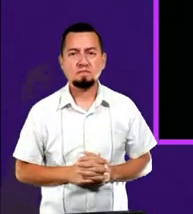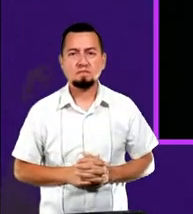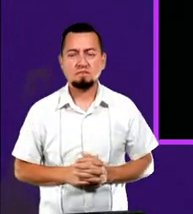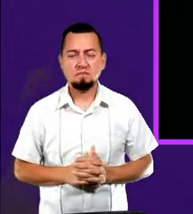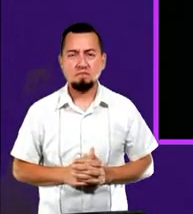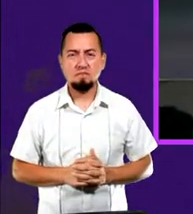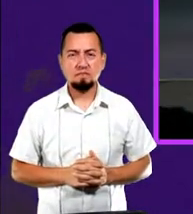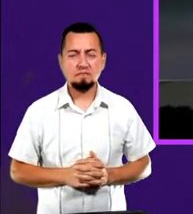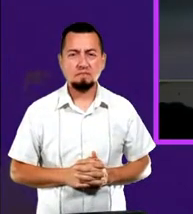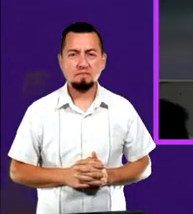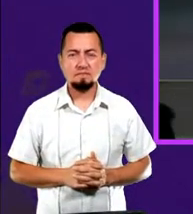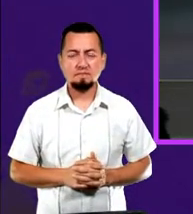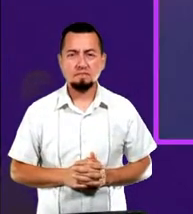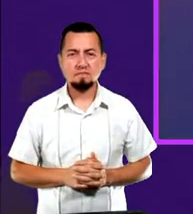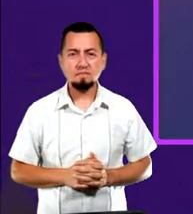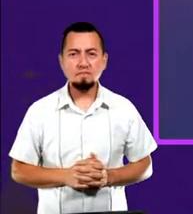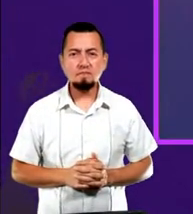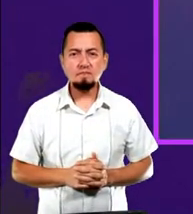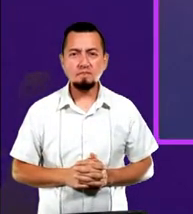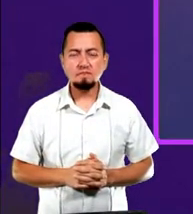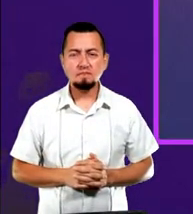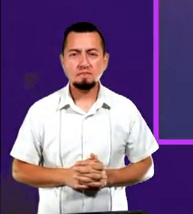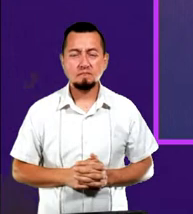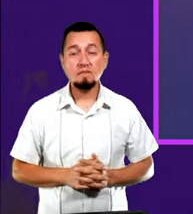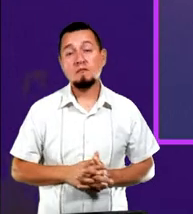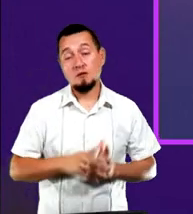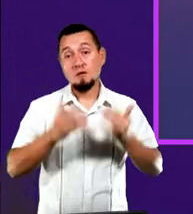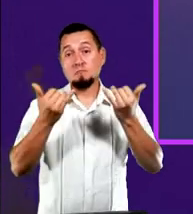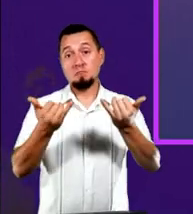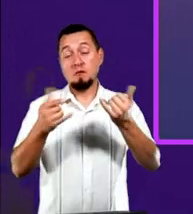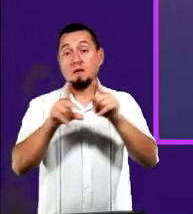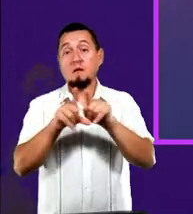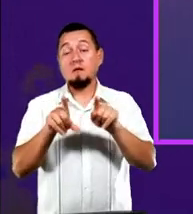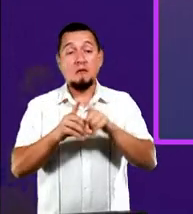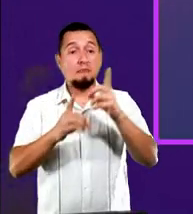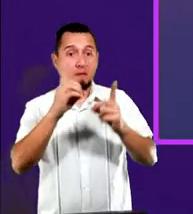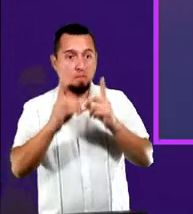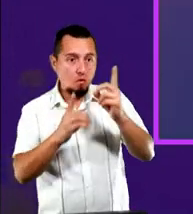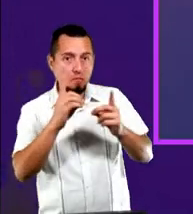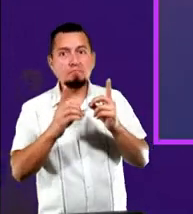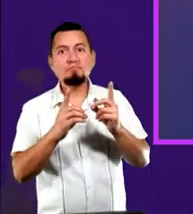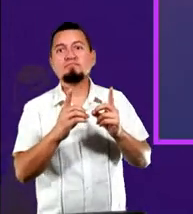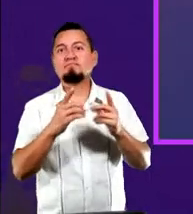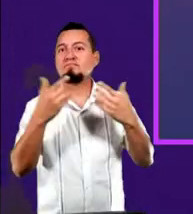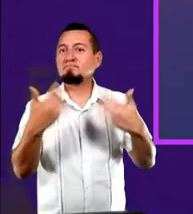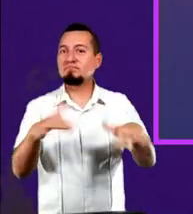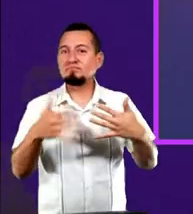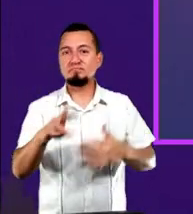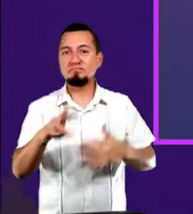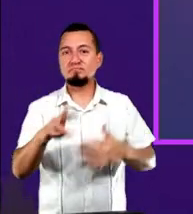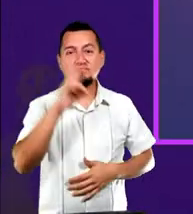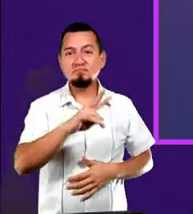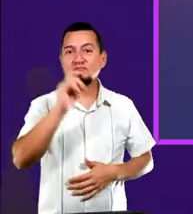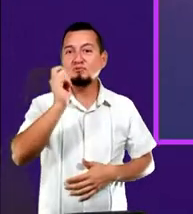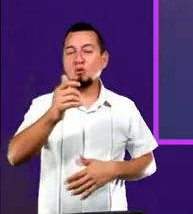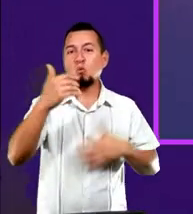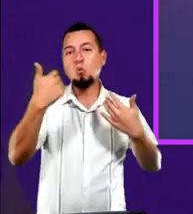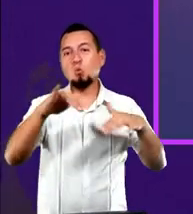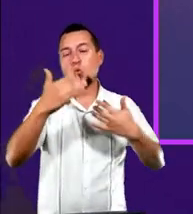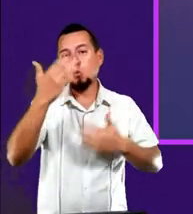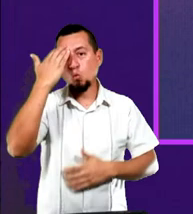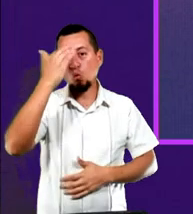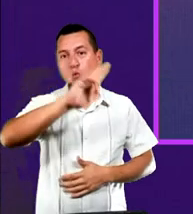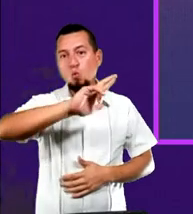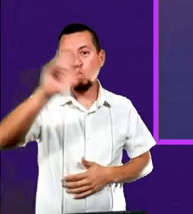Obvio, el deporte es parte de la vida comunitaria, es parte y es un segmento de cohesión en